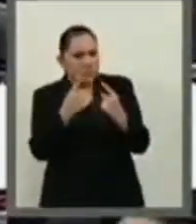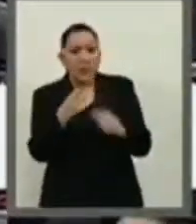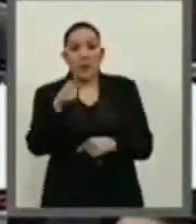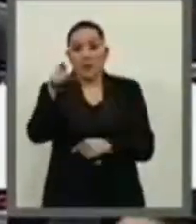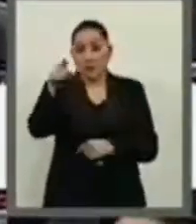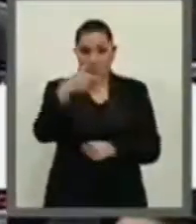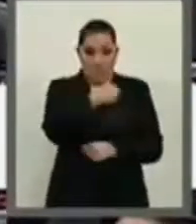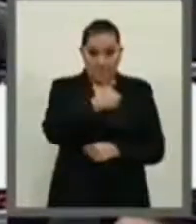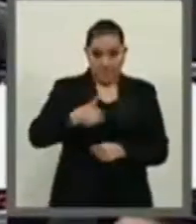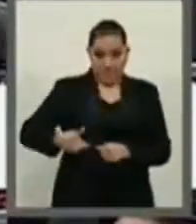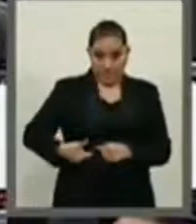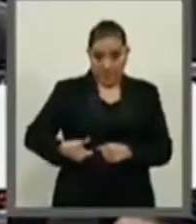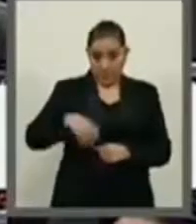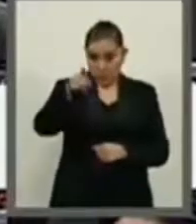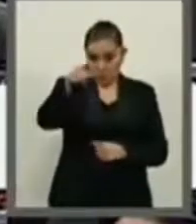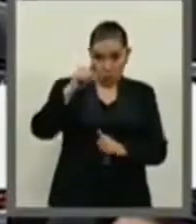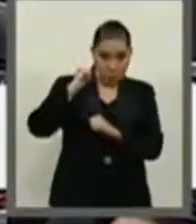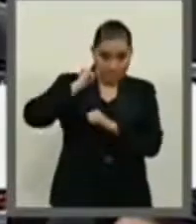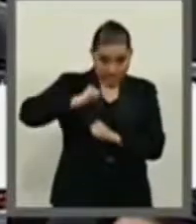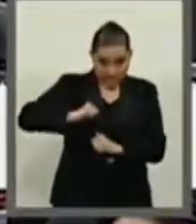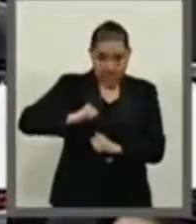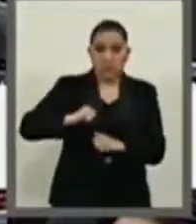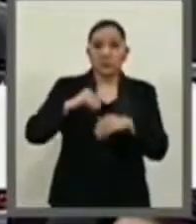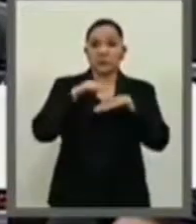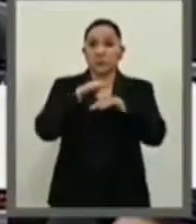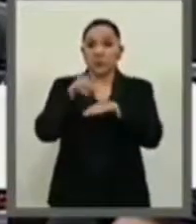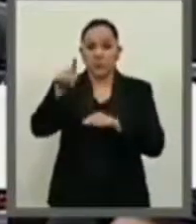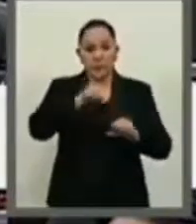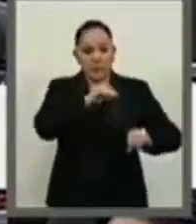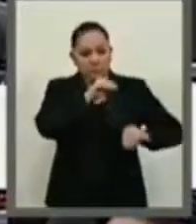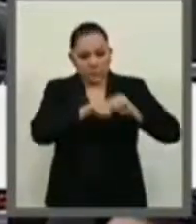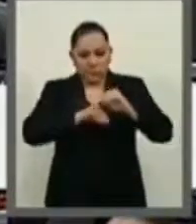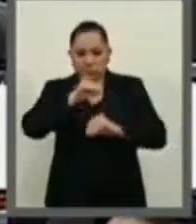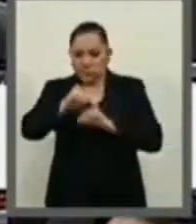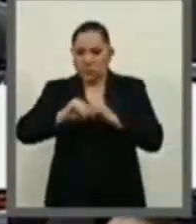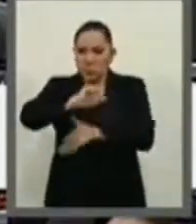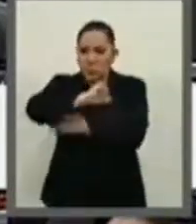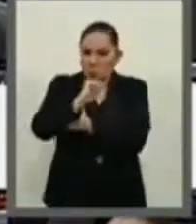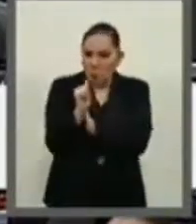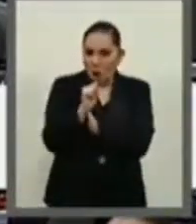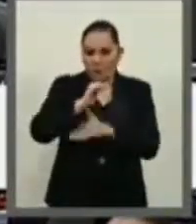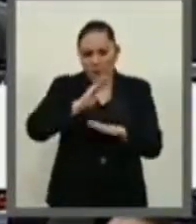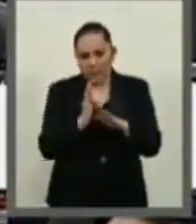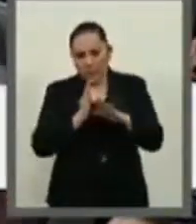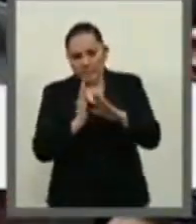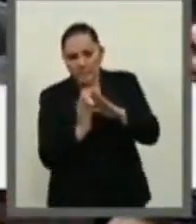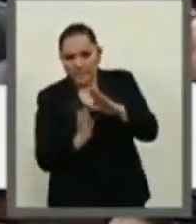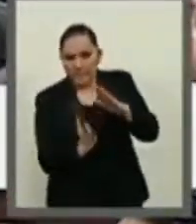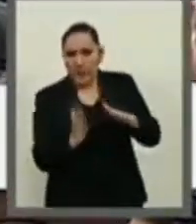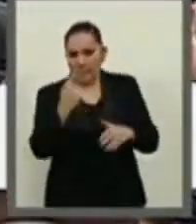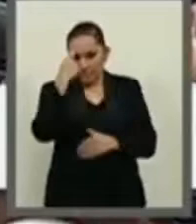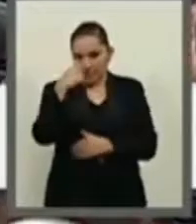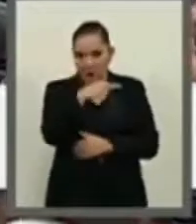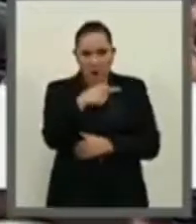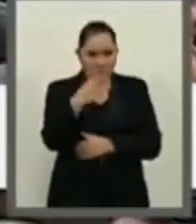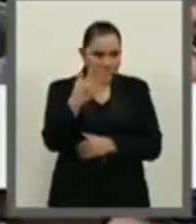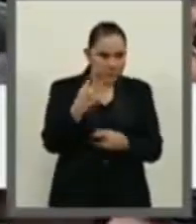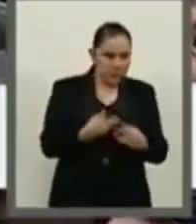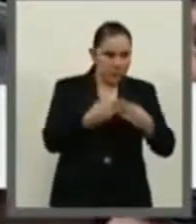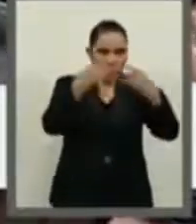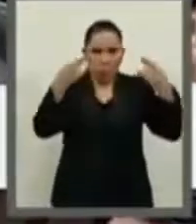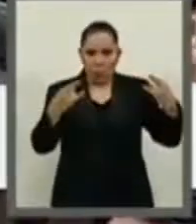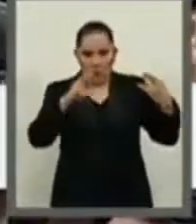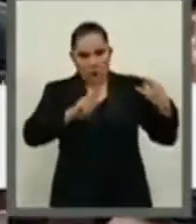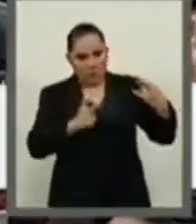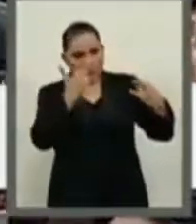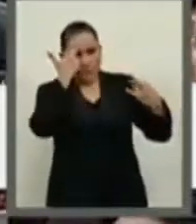de la preservación y difusión de la memoria histórica. Eso no dice el texto. Si